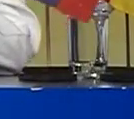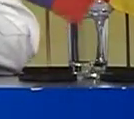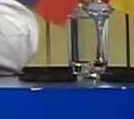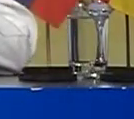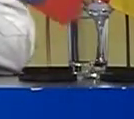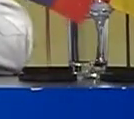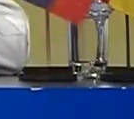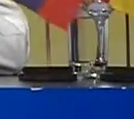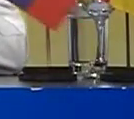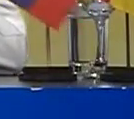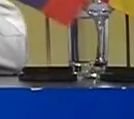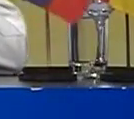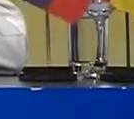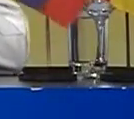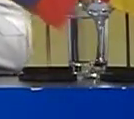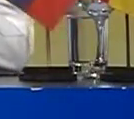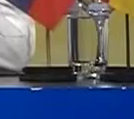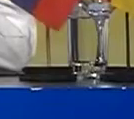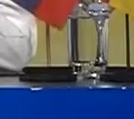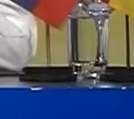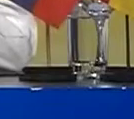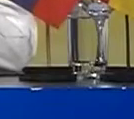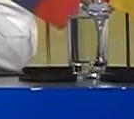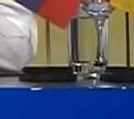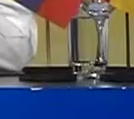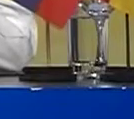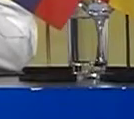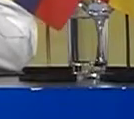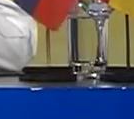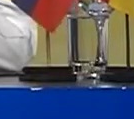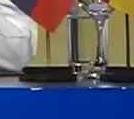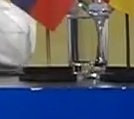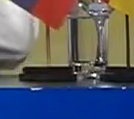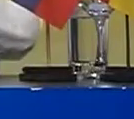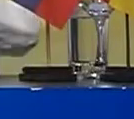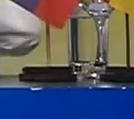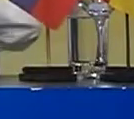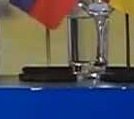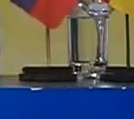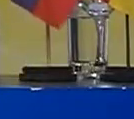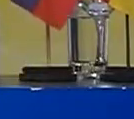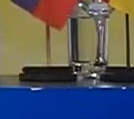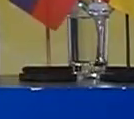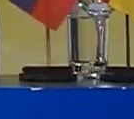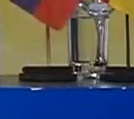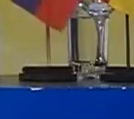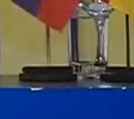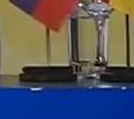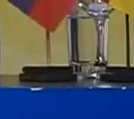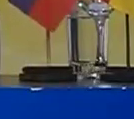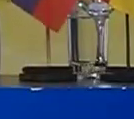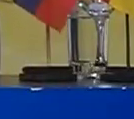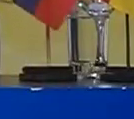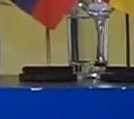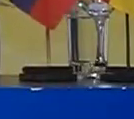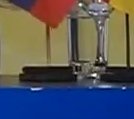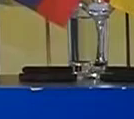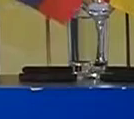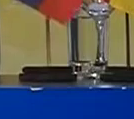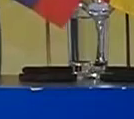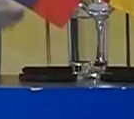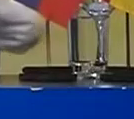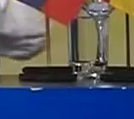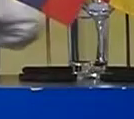Kenia, cuéntale de ese que engañaba en Samaria. Después entonces, cuando vio el poder de